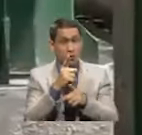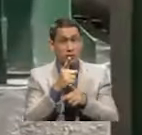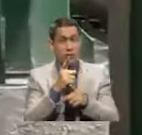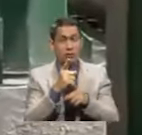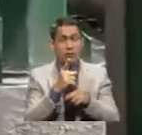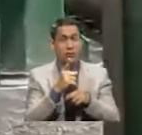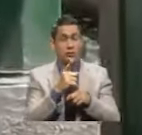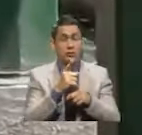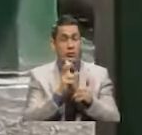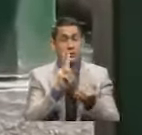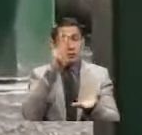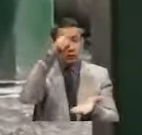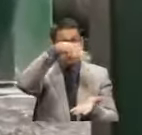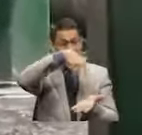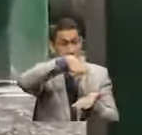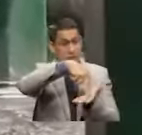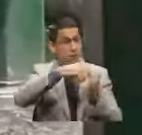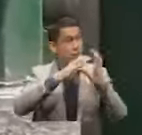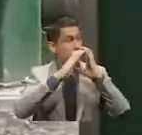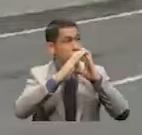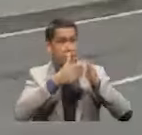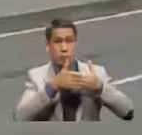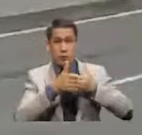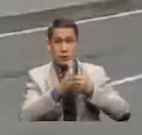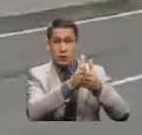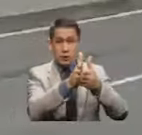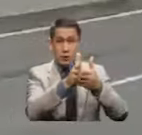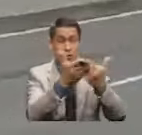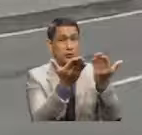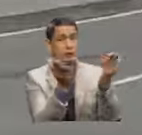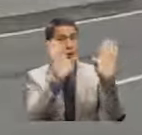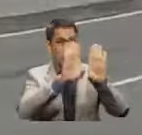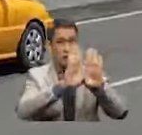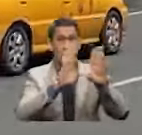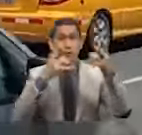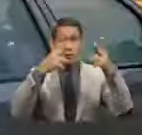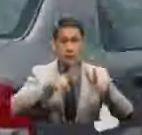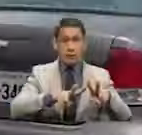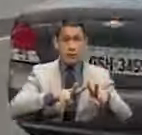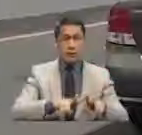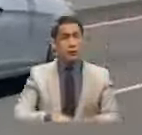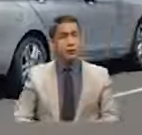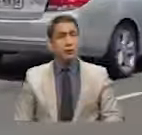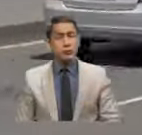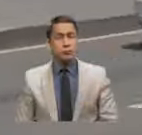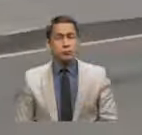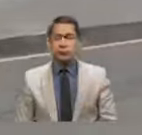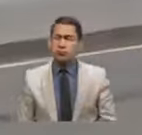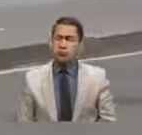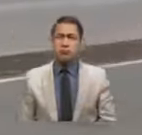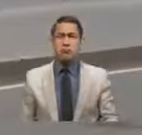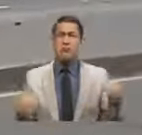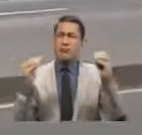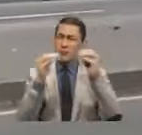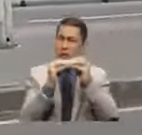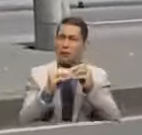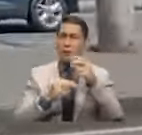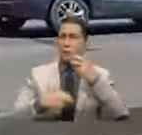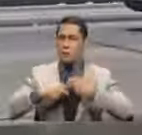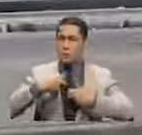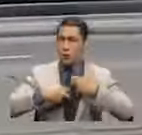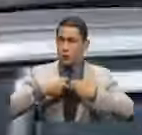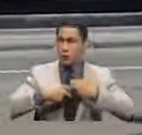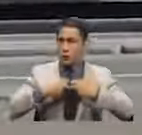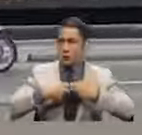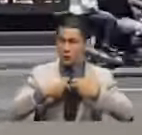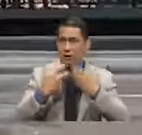dañó la estructura de la parada de la Metrovía. Pero este no es el único inconveniente o no es la única razón por la